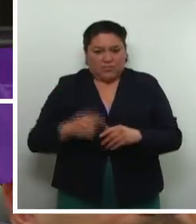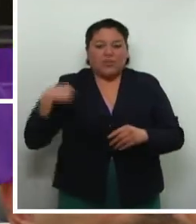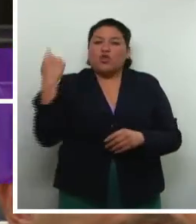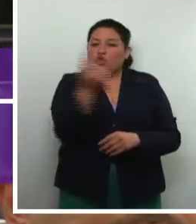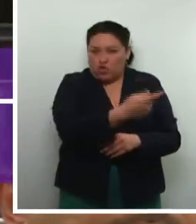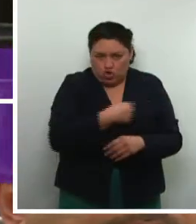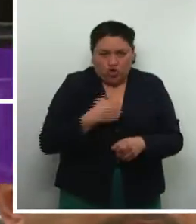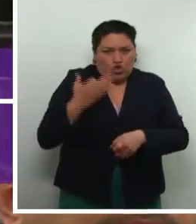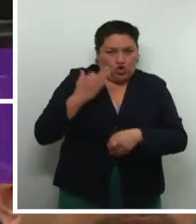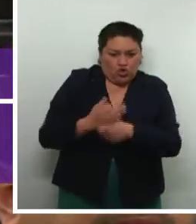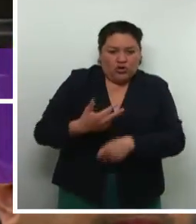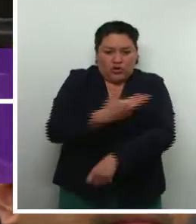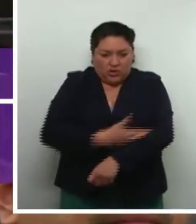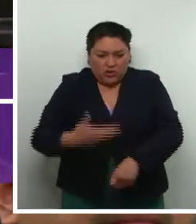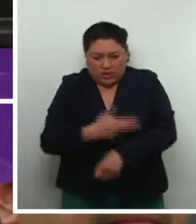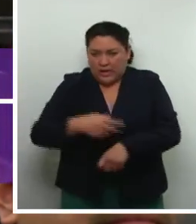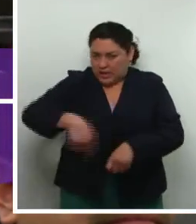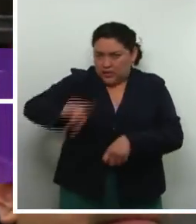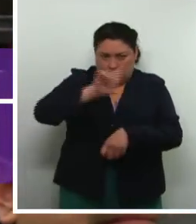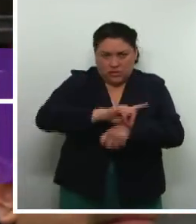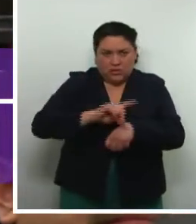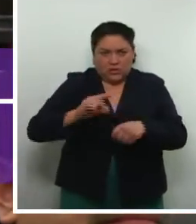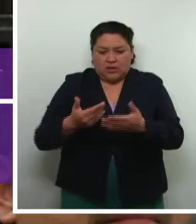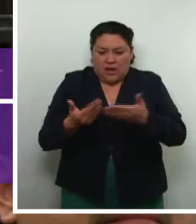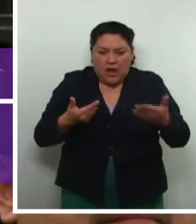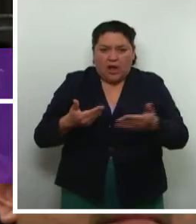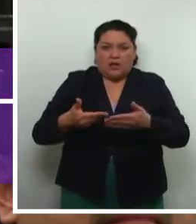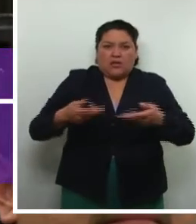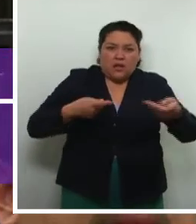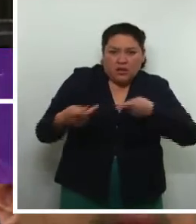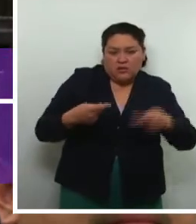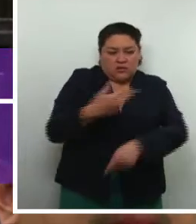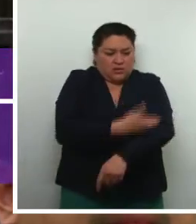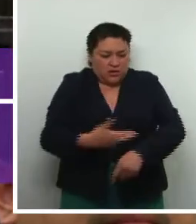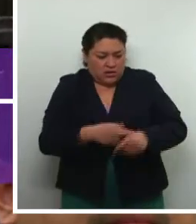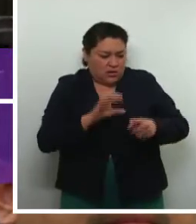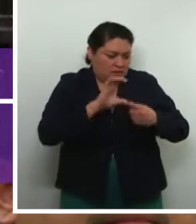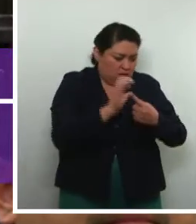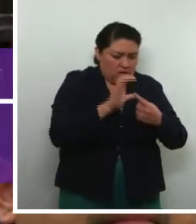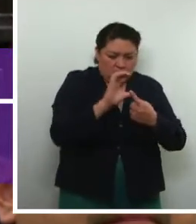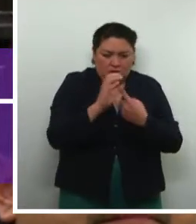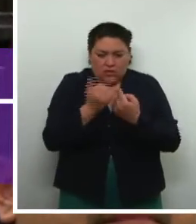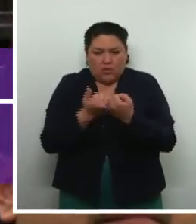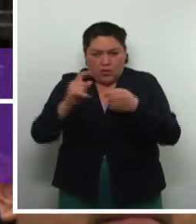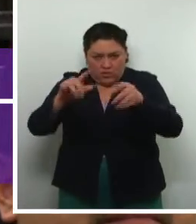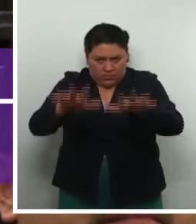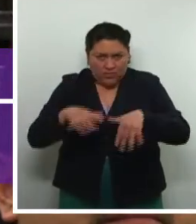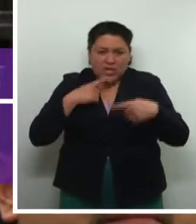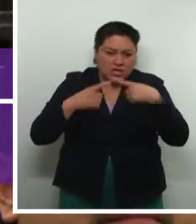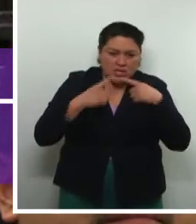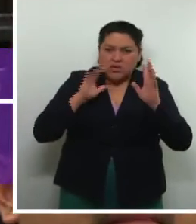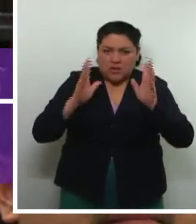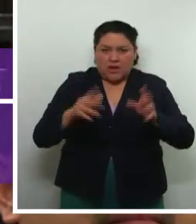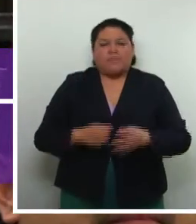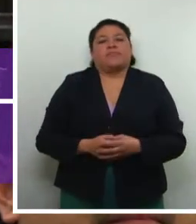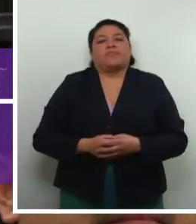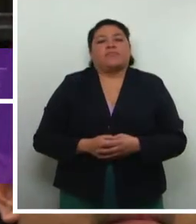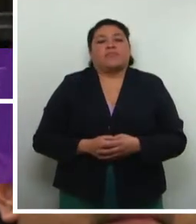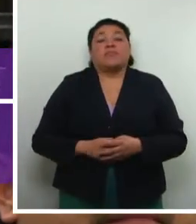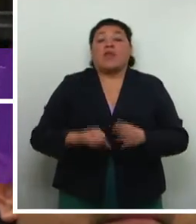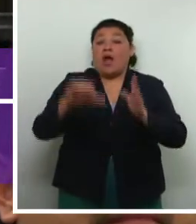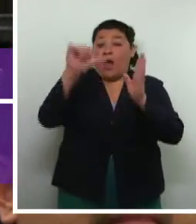todo lo que hemos construido en esta Asamblea Constituyente y del trabajo que hemos realizado, tanto en comisiones como aquí en el Pleno. De los artículos que